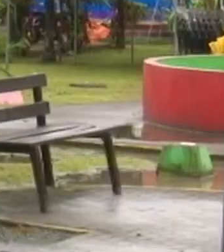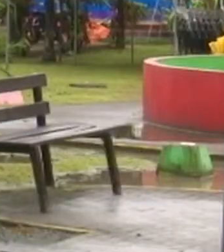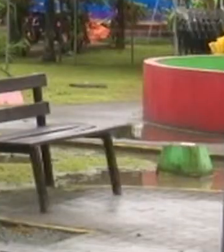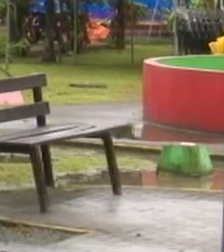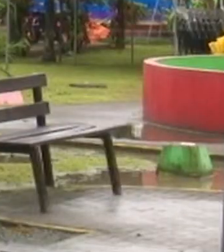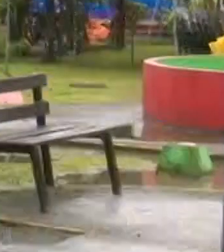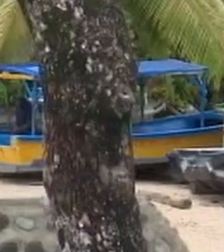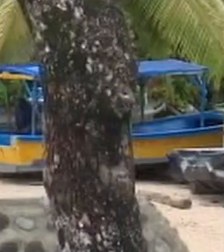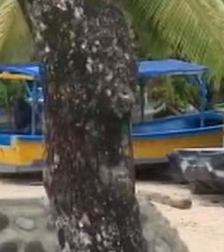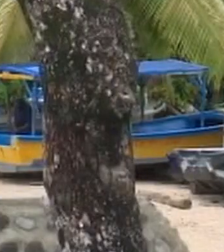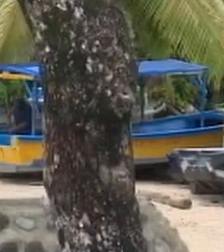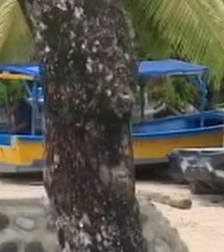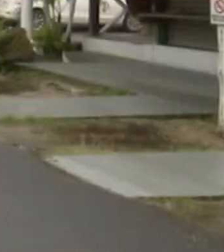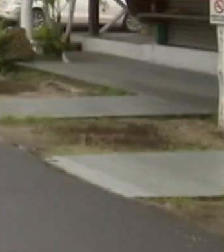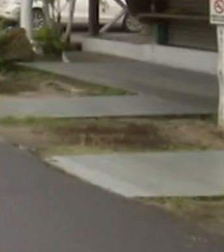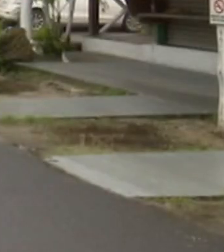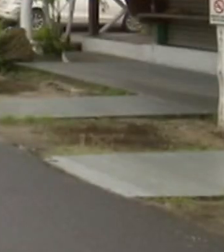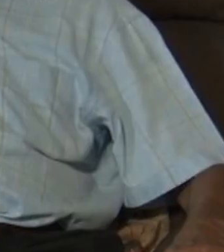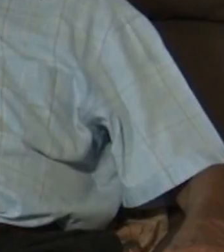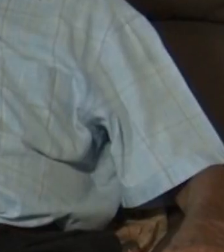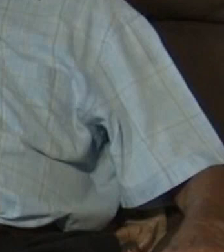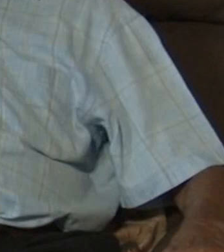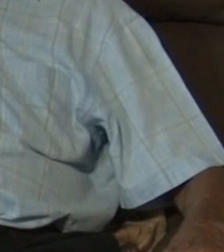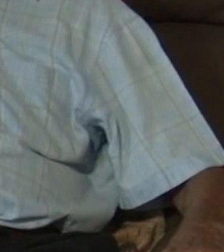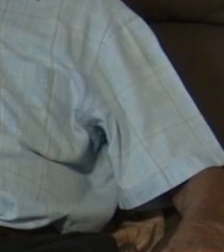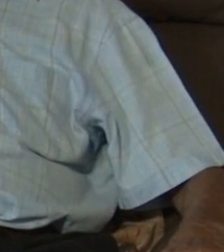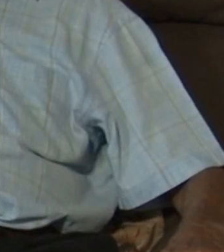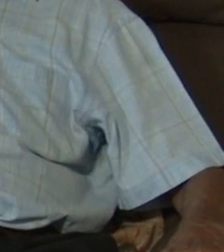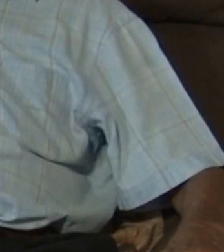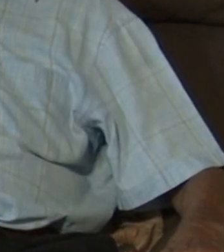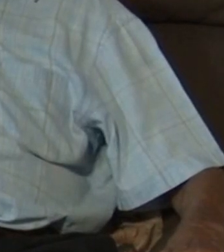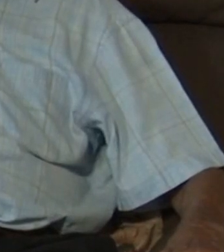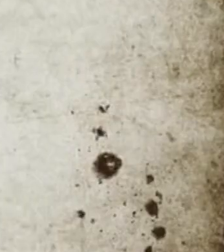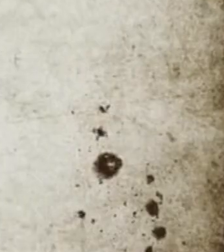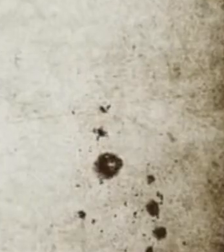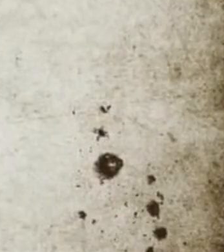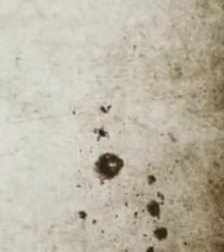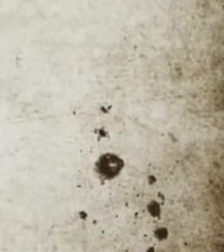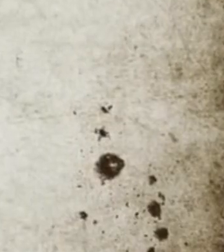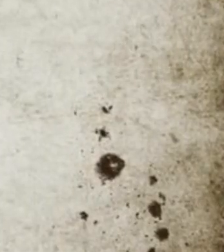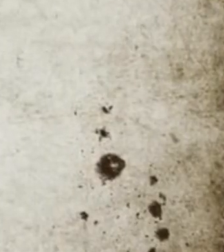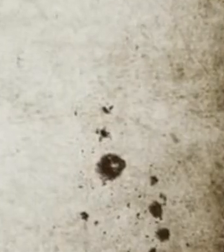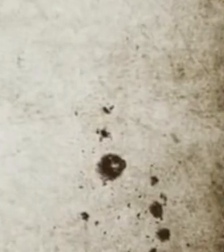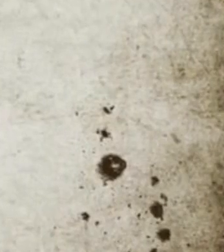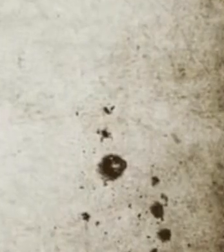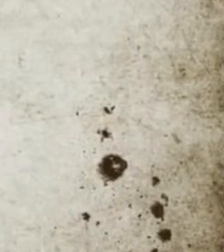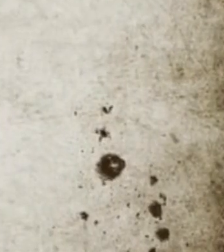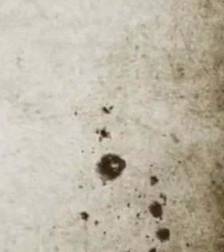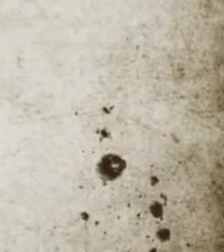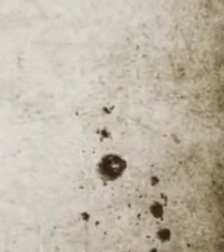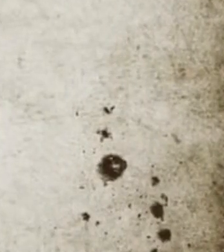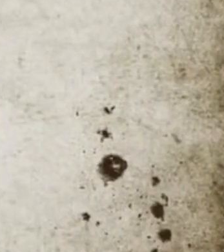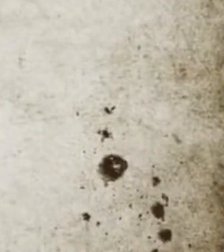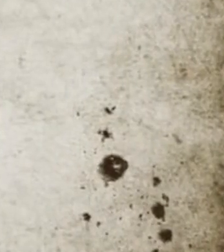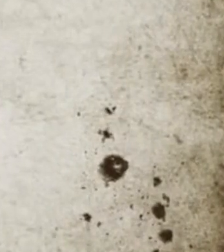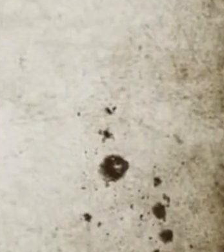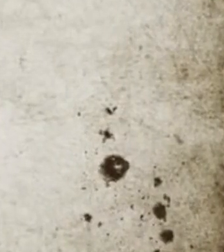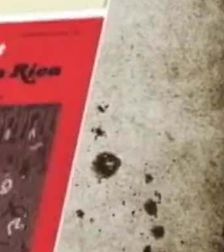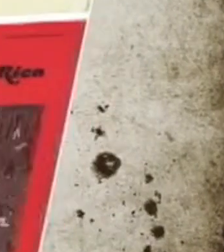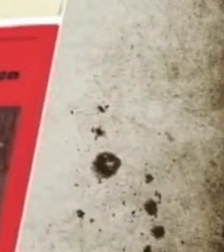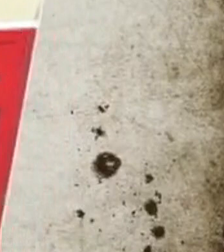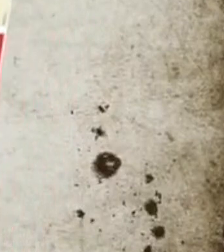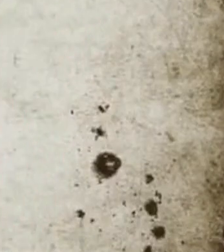presentamos una entrevista exclusiva a uno de los autores nacionales más importantes de este género